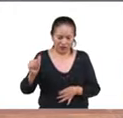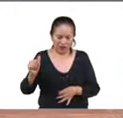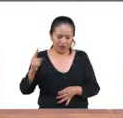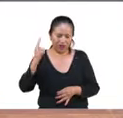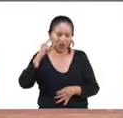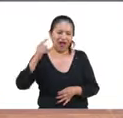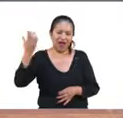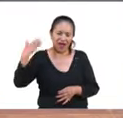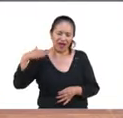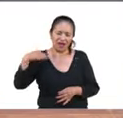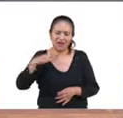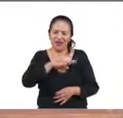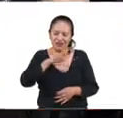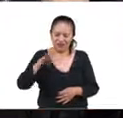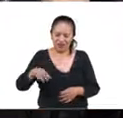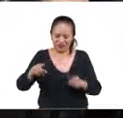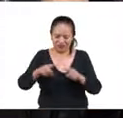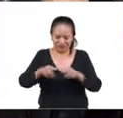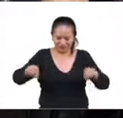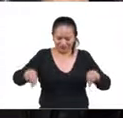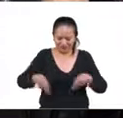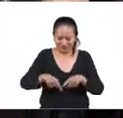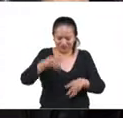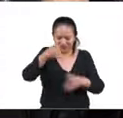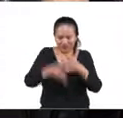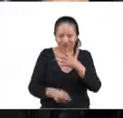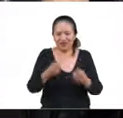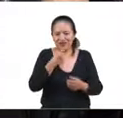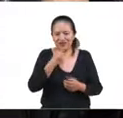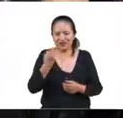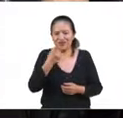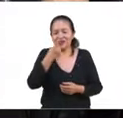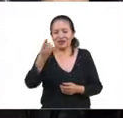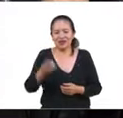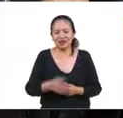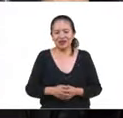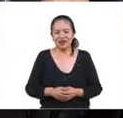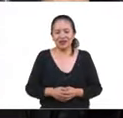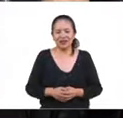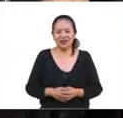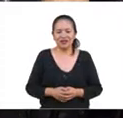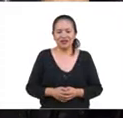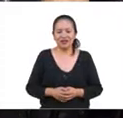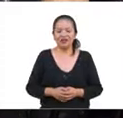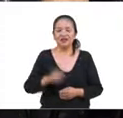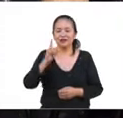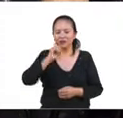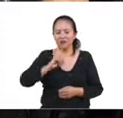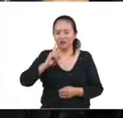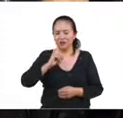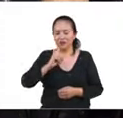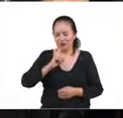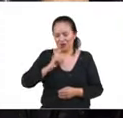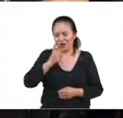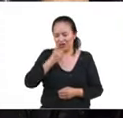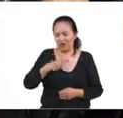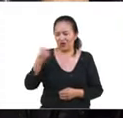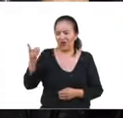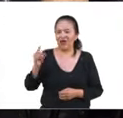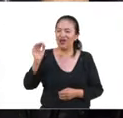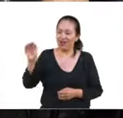que murieron acá en la coladera. El año pasado. Y ella ha comentado, la señora Elvira, que ha solicitado al gobierno de la Ciudad de México